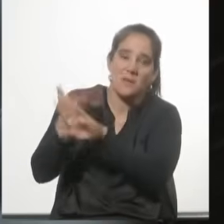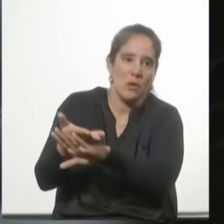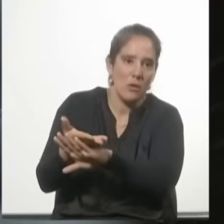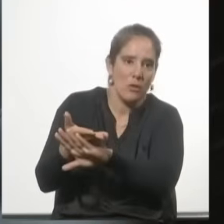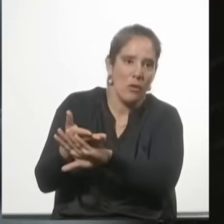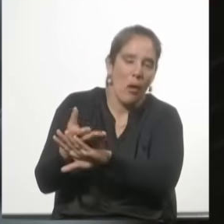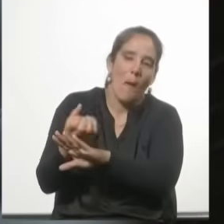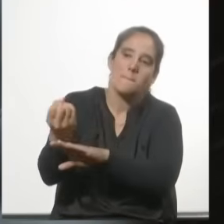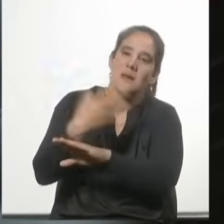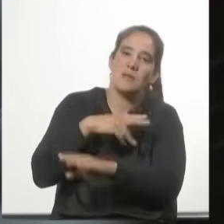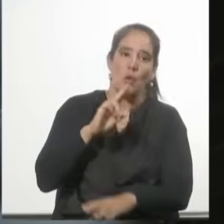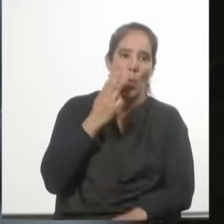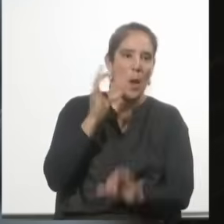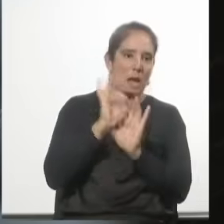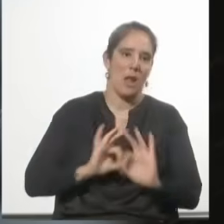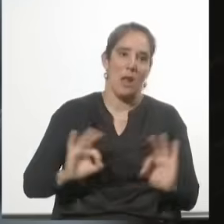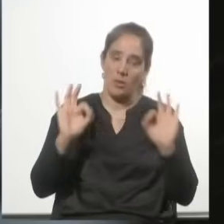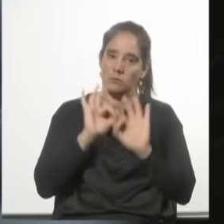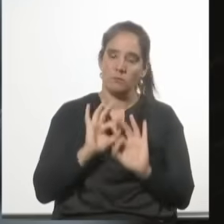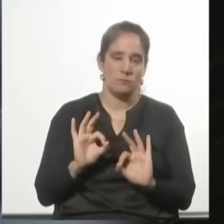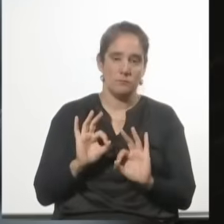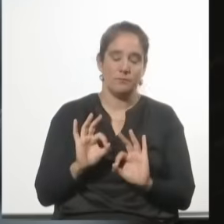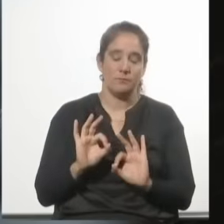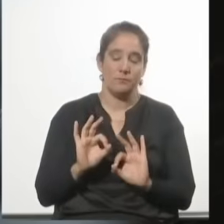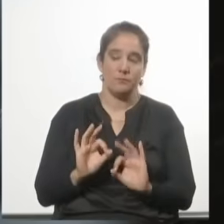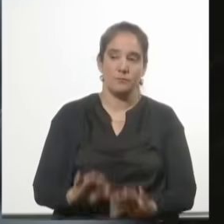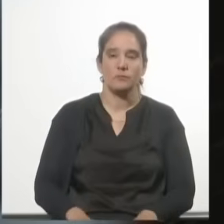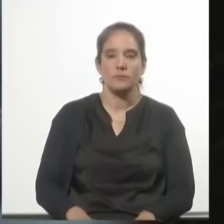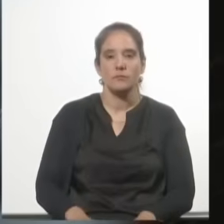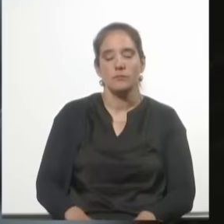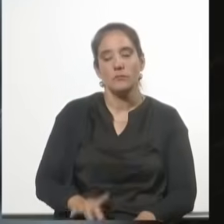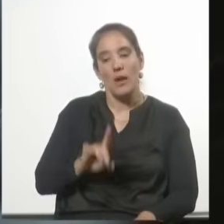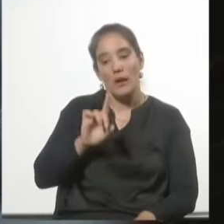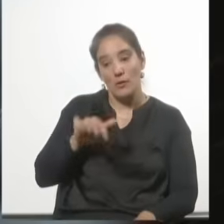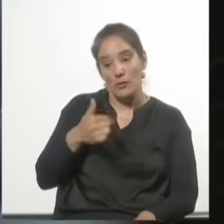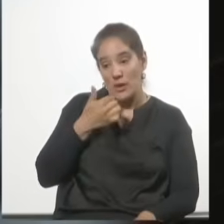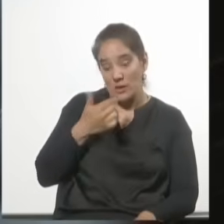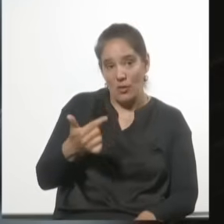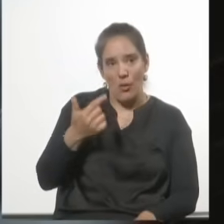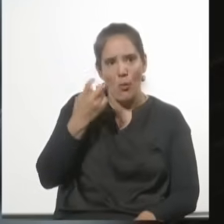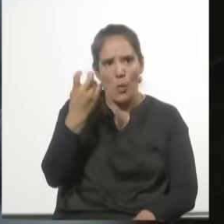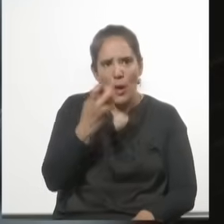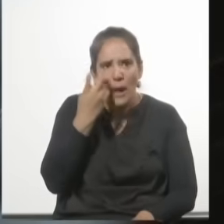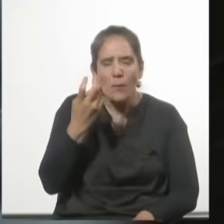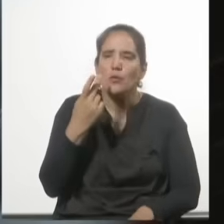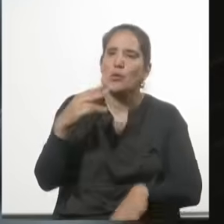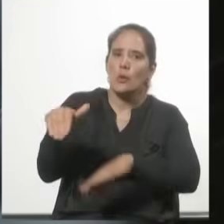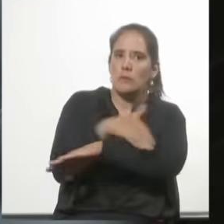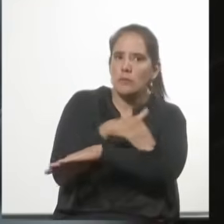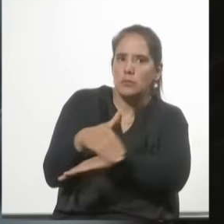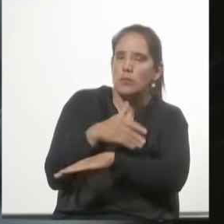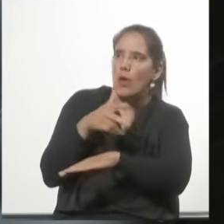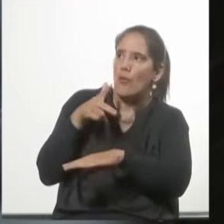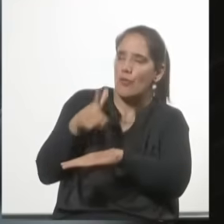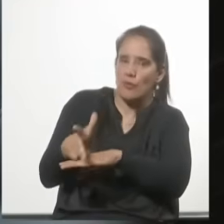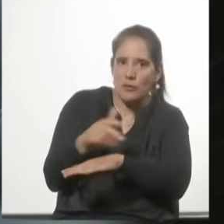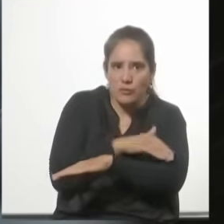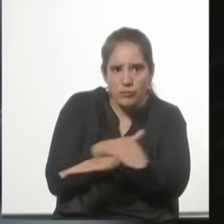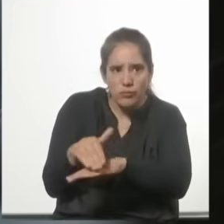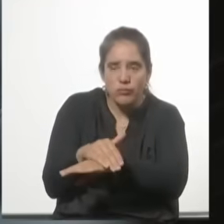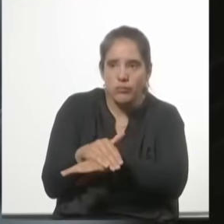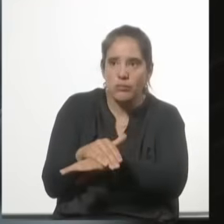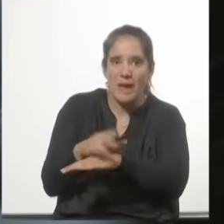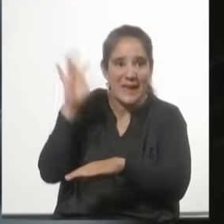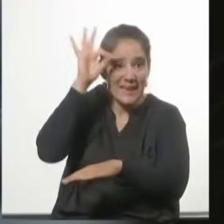Mediante un sencillo procedimiento de verificación in situ en el domicilio constituido en la documentación y en la web, en apenas